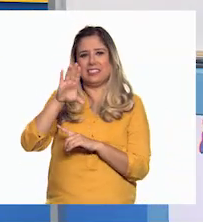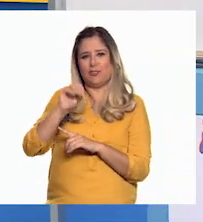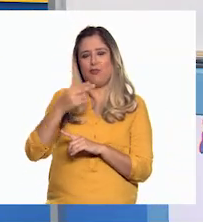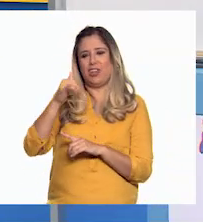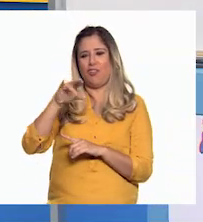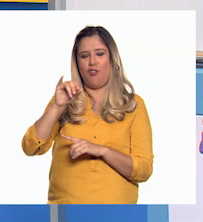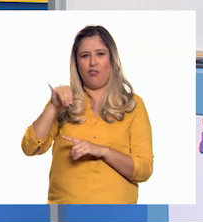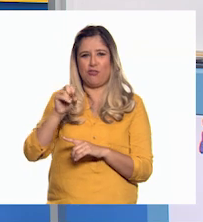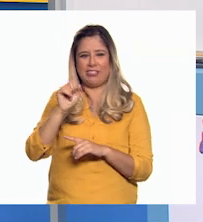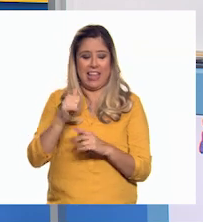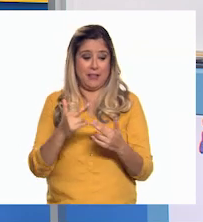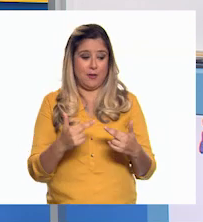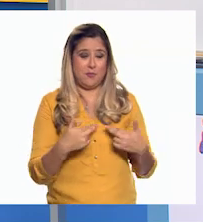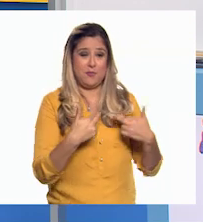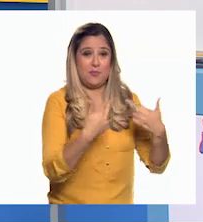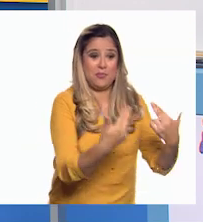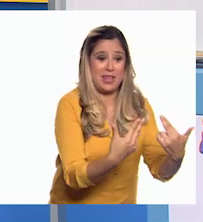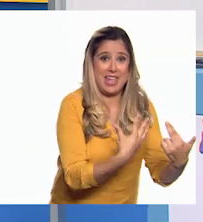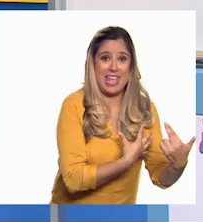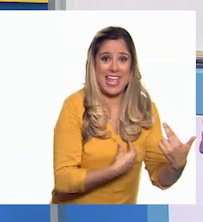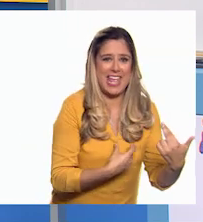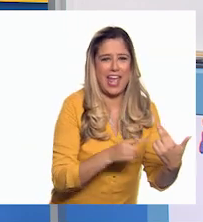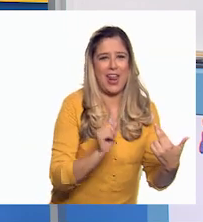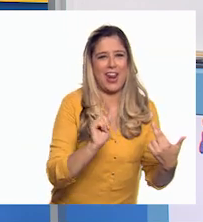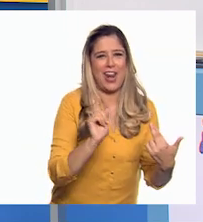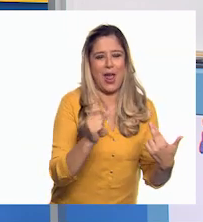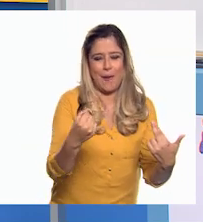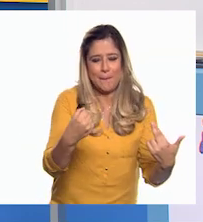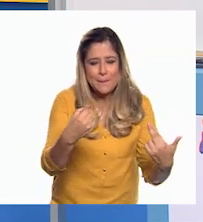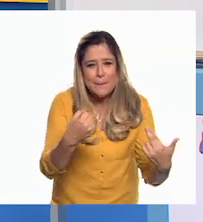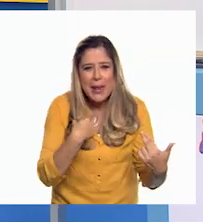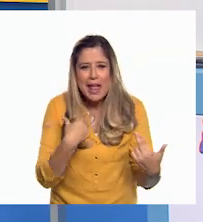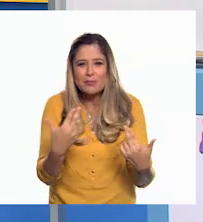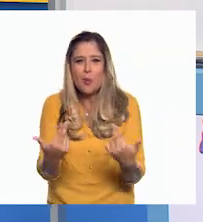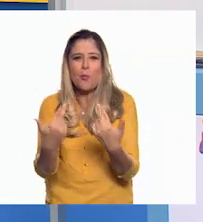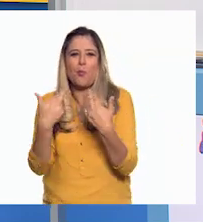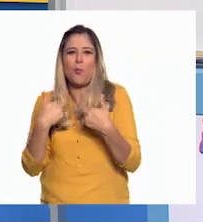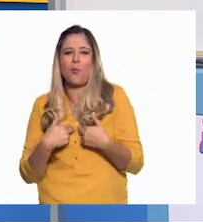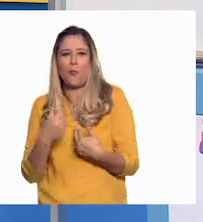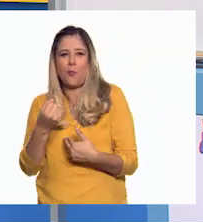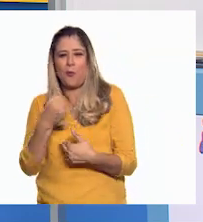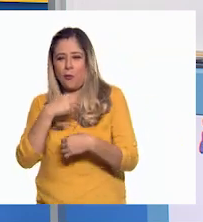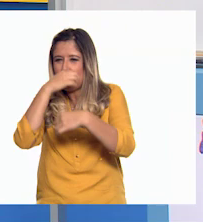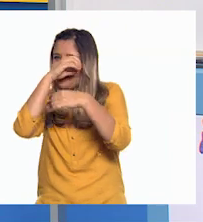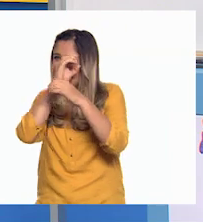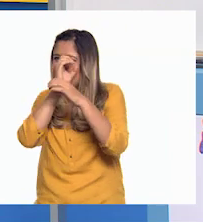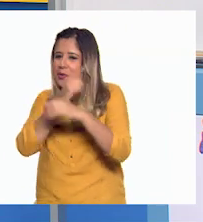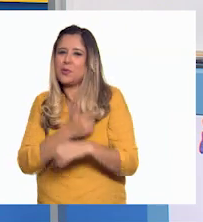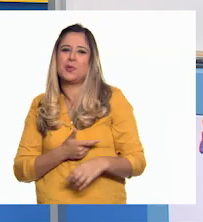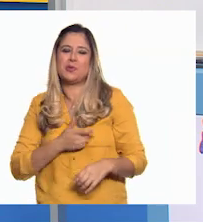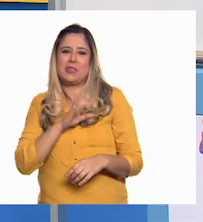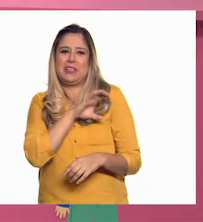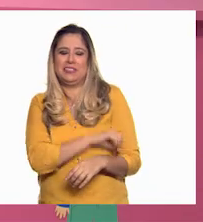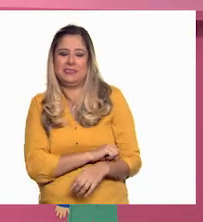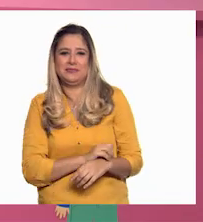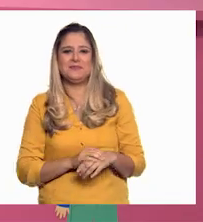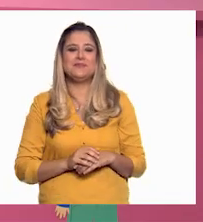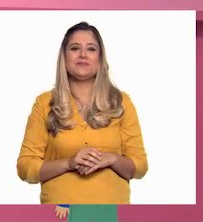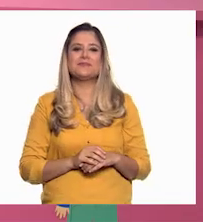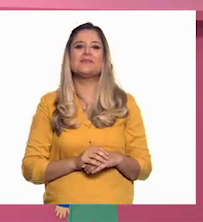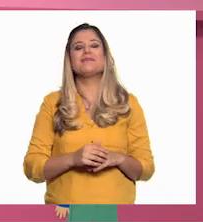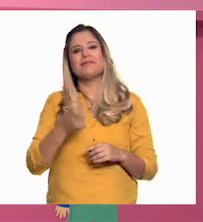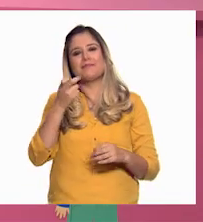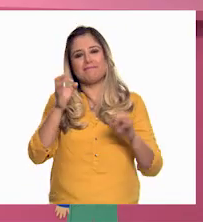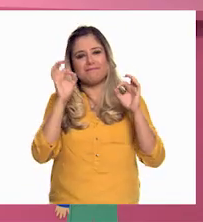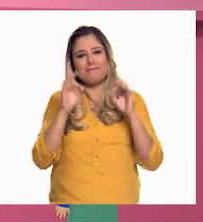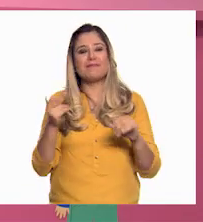él le regaló un telescopio a su hijo, pero que en realidad era para él. Exacto. Y lo